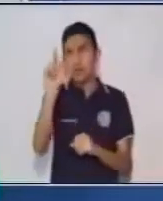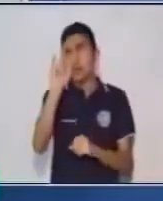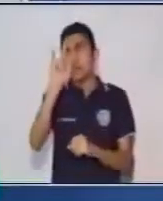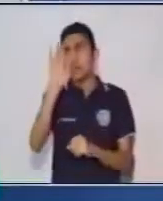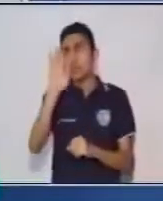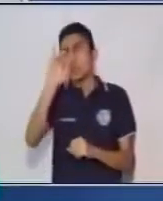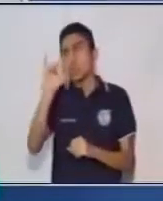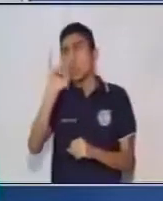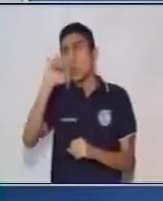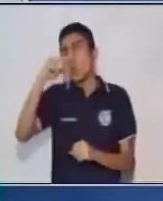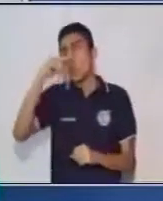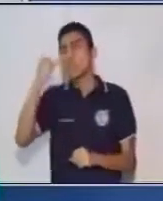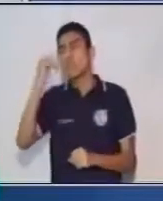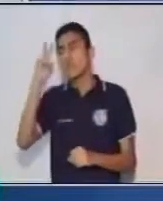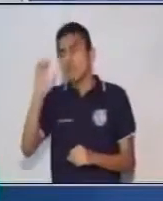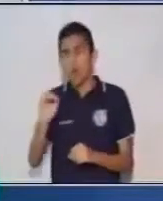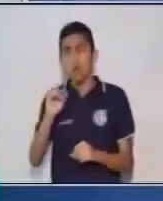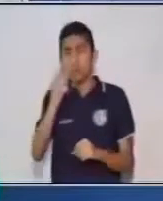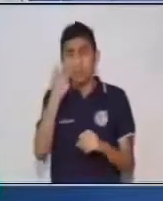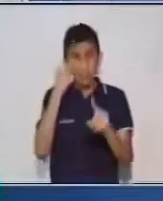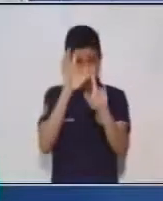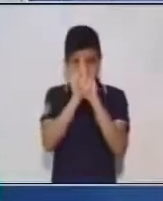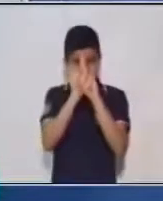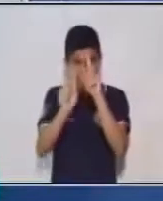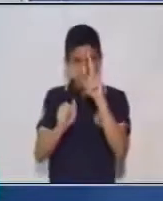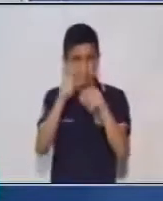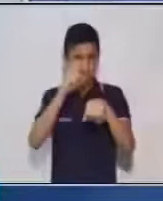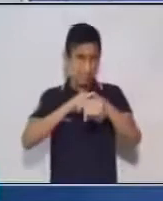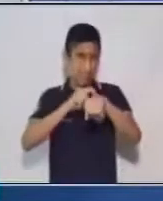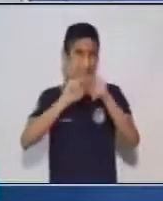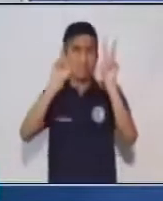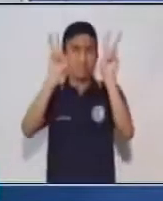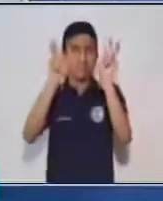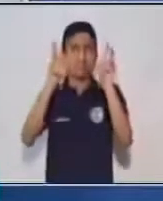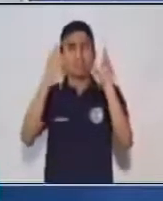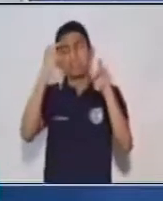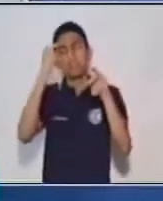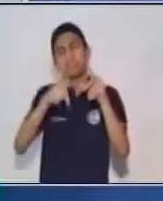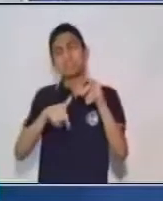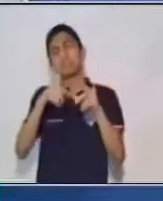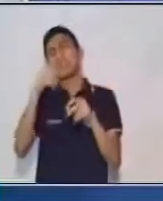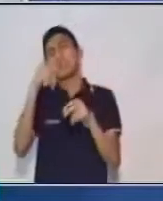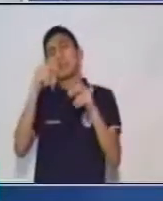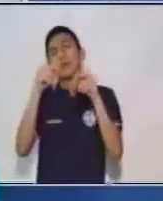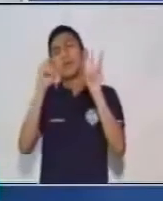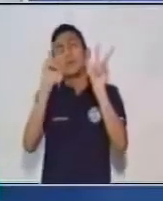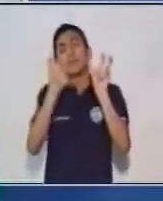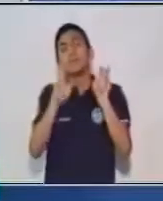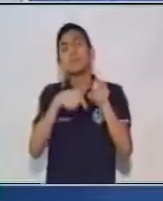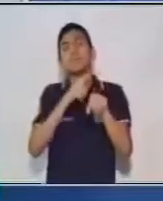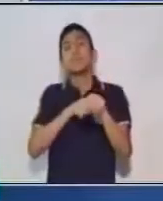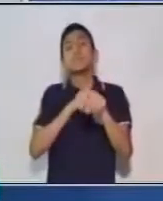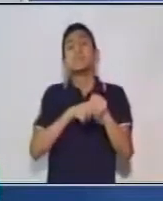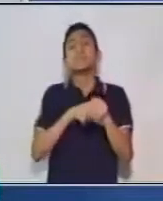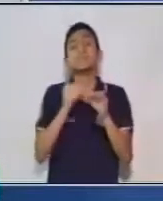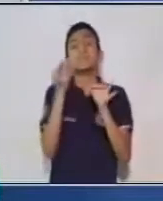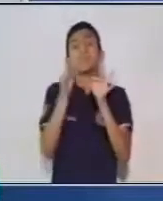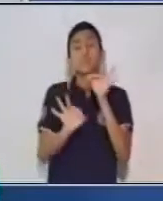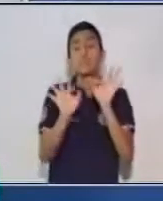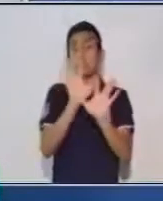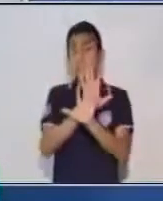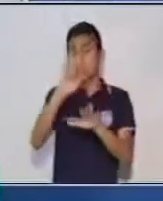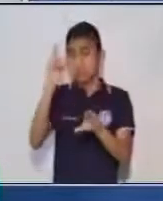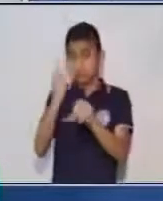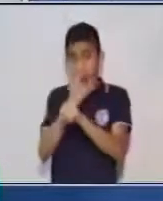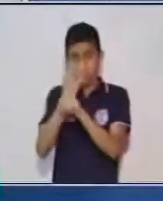Si te das cuenta, en estos tiempos simples que hemos visto para conjugar el verbo, únicamente hemos